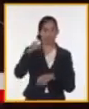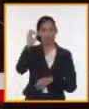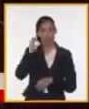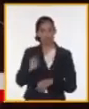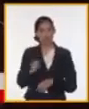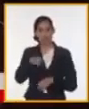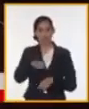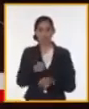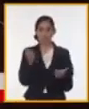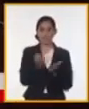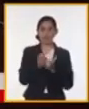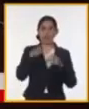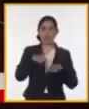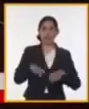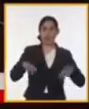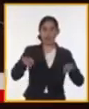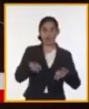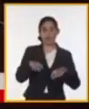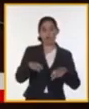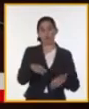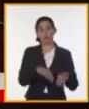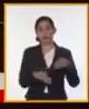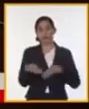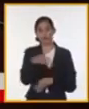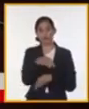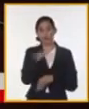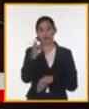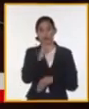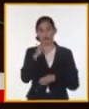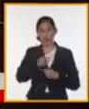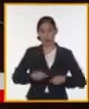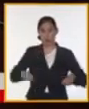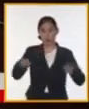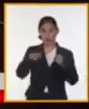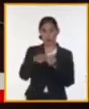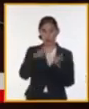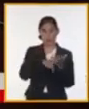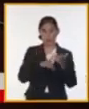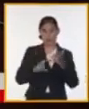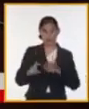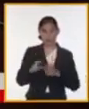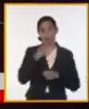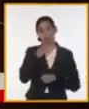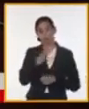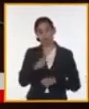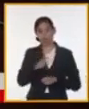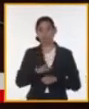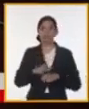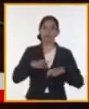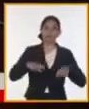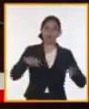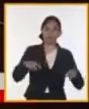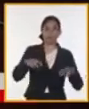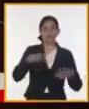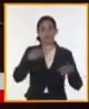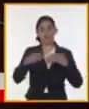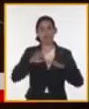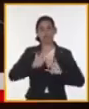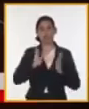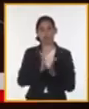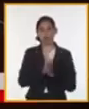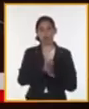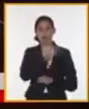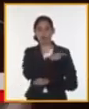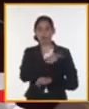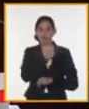con anterioridad al 8º Congreso del partido. Y yo creo que, como se ha dicho, los cuadros determinan en